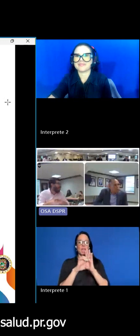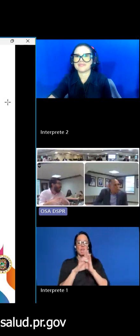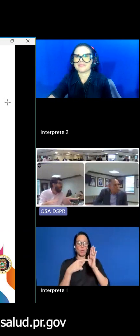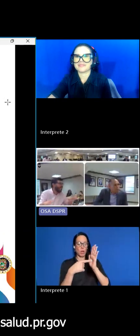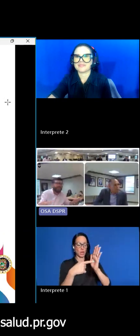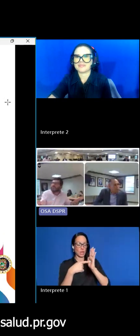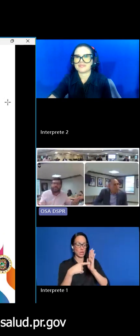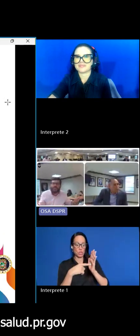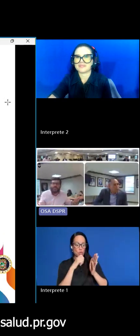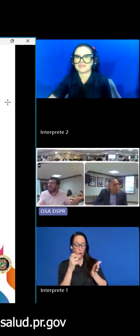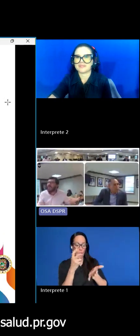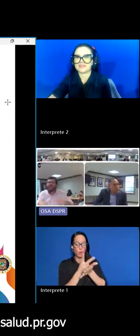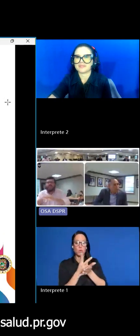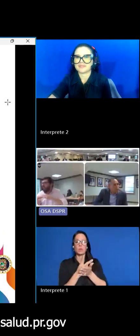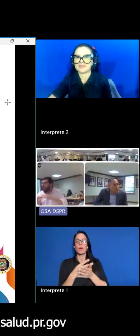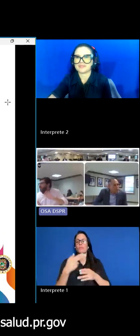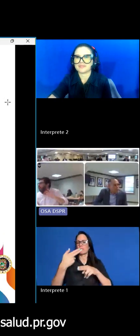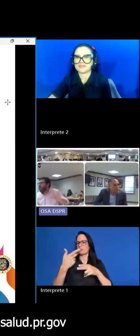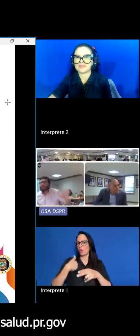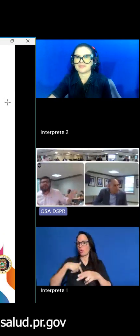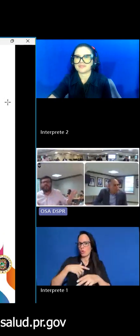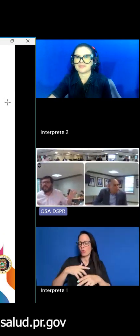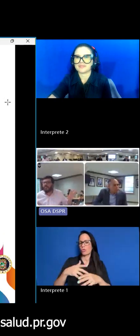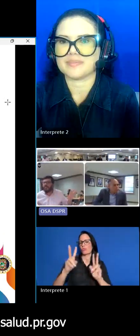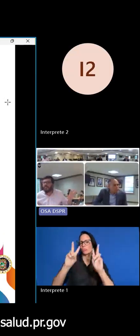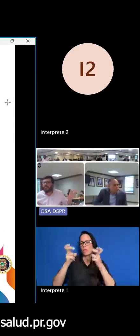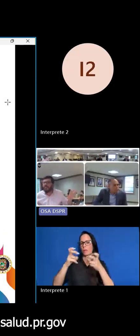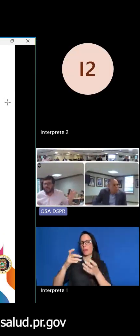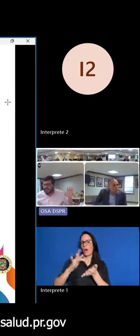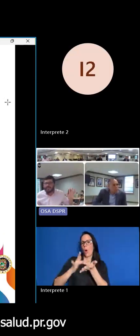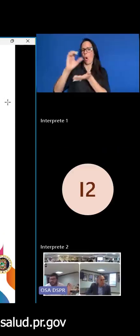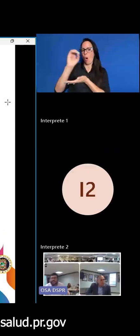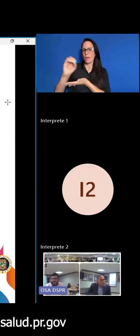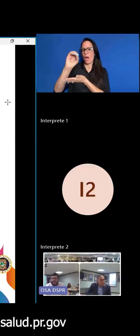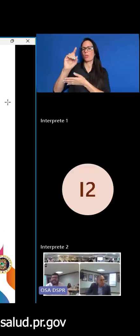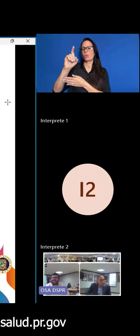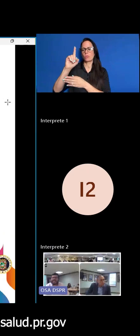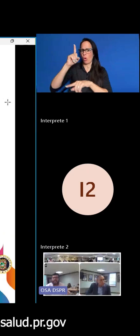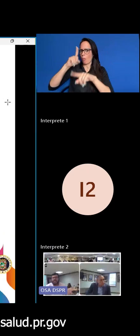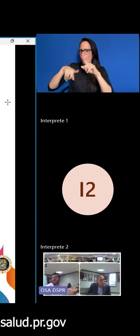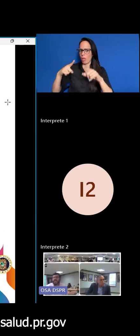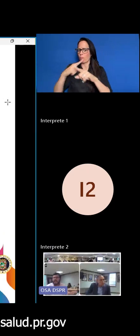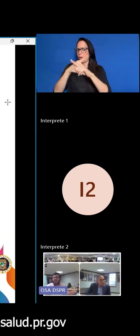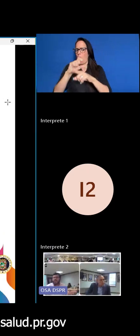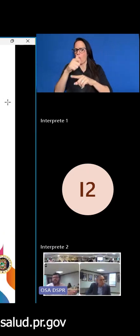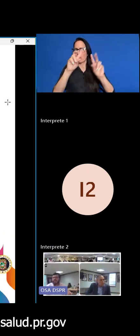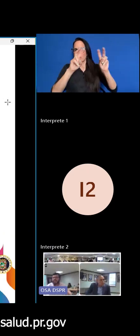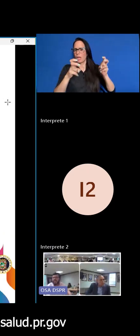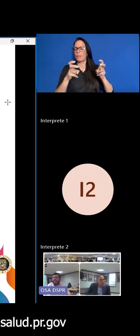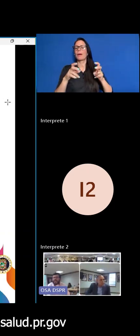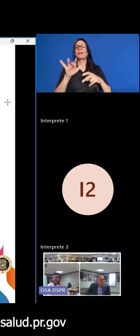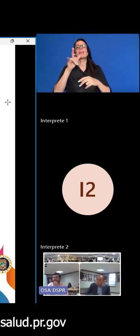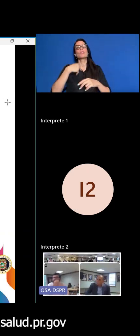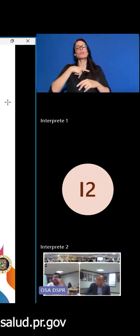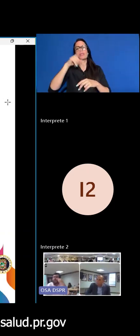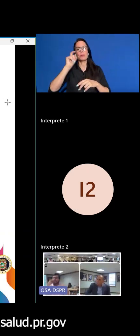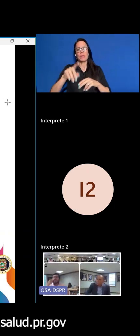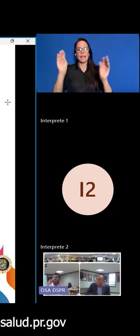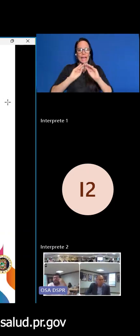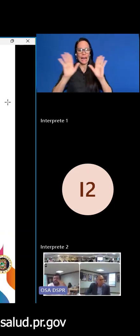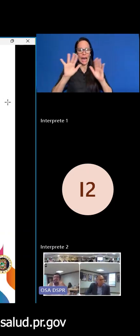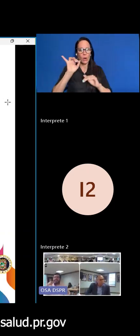Si tú me vas a hablar de tratamiento de opioides, no me hables de otra cosa que no sea buprenorfina o metadona. ¿Me entiendes? O sea, es tener eso bien claro. O sea, de que si